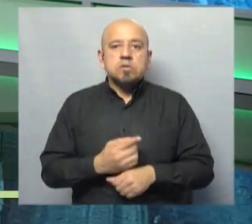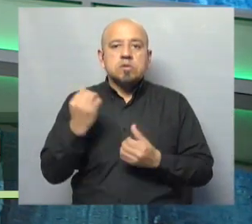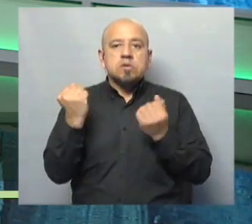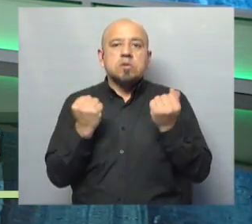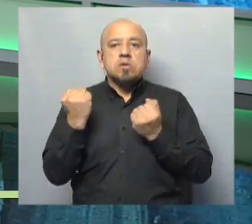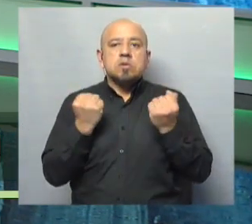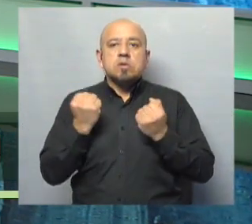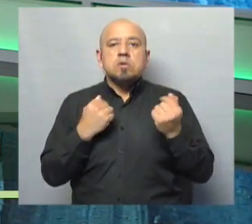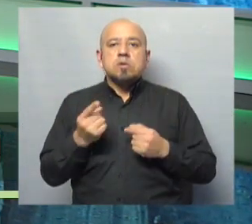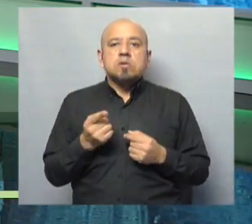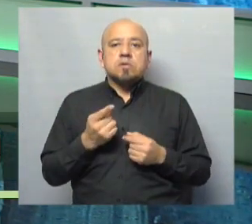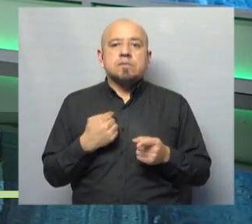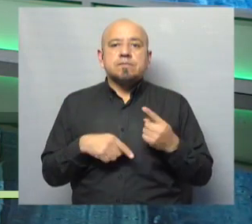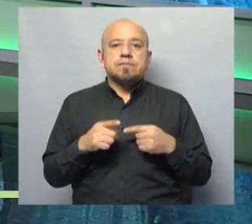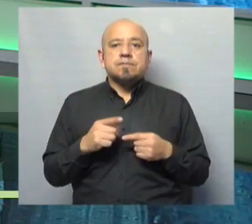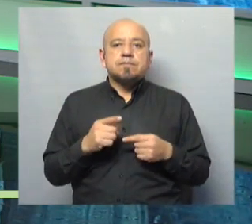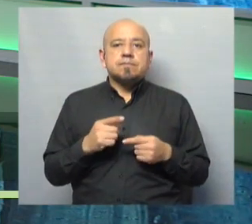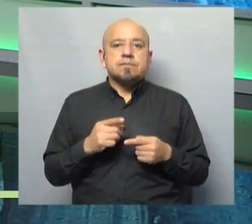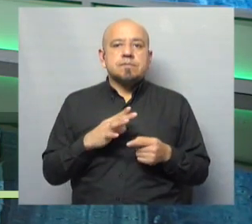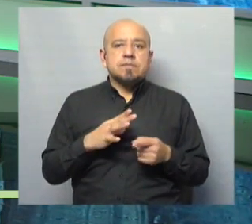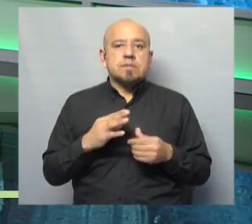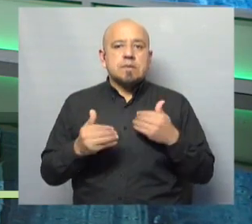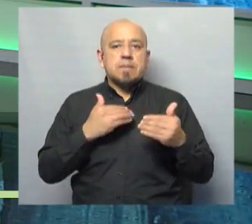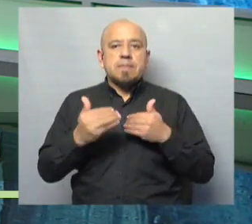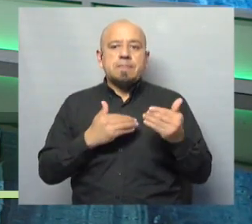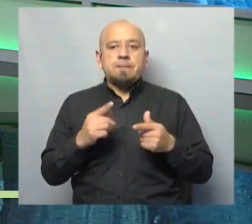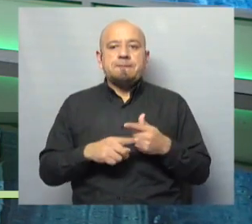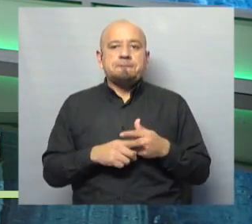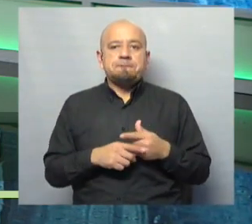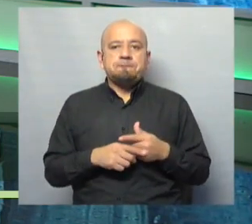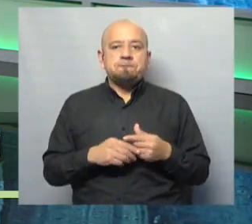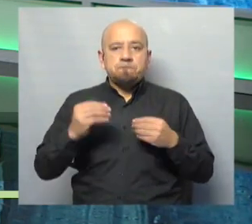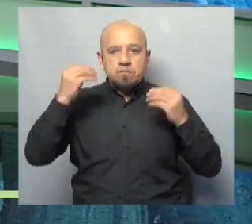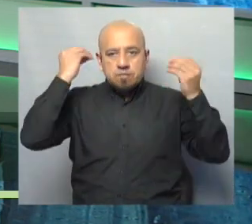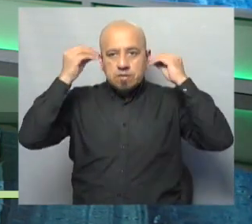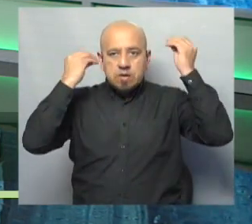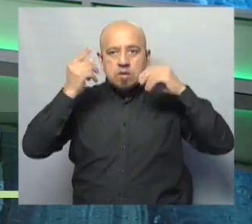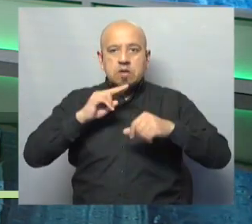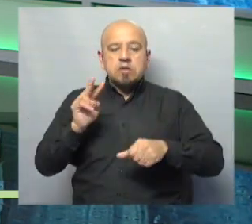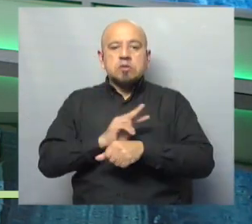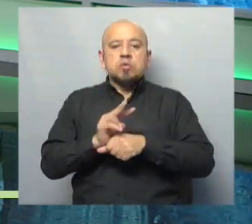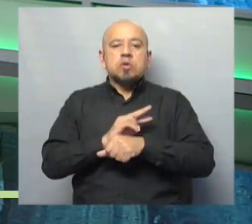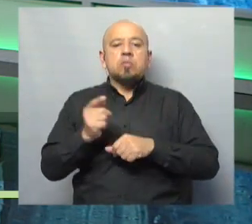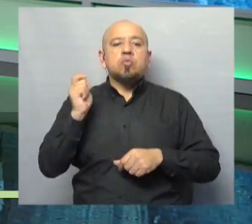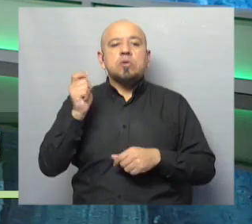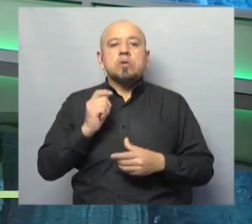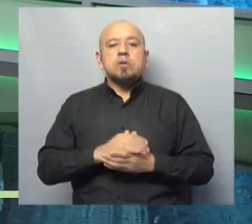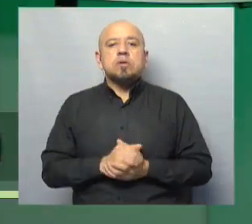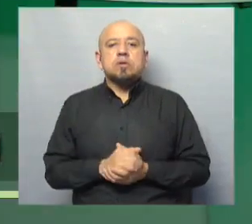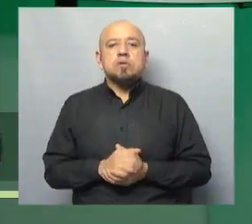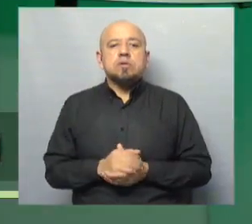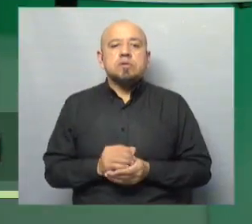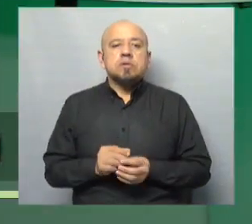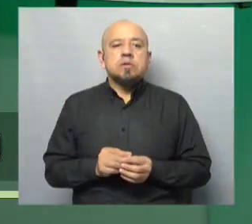después empieza sistemáticamente a avanzar la preocupación por la seguridad pública como podemos ver todo esto